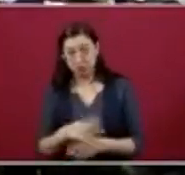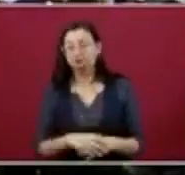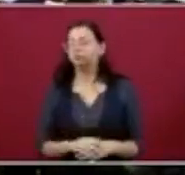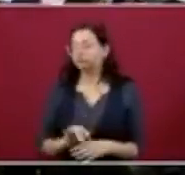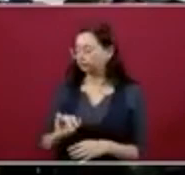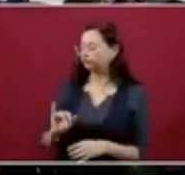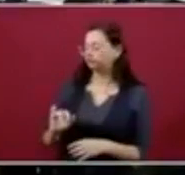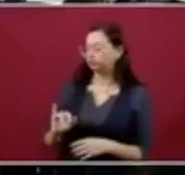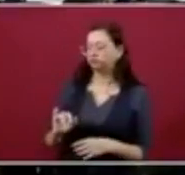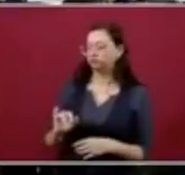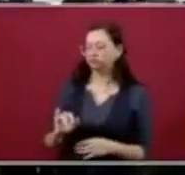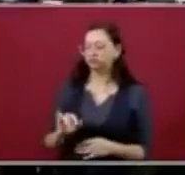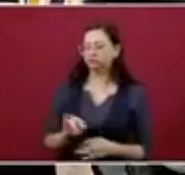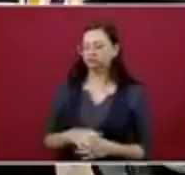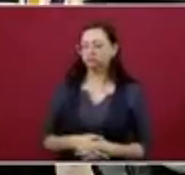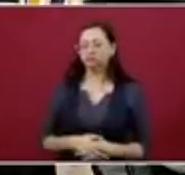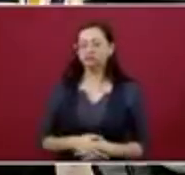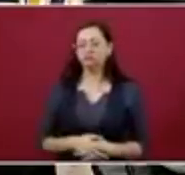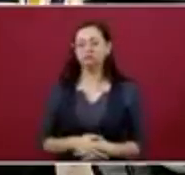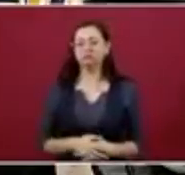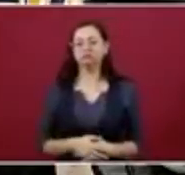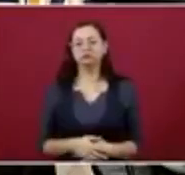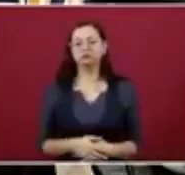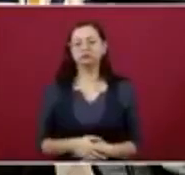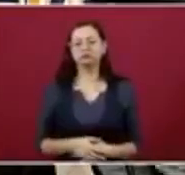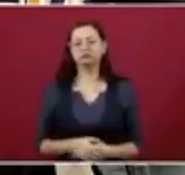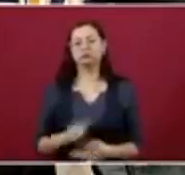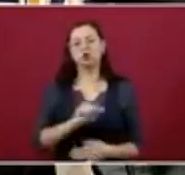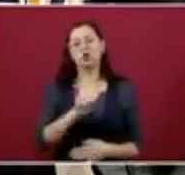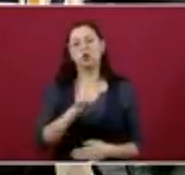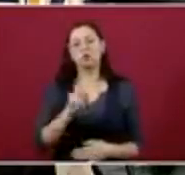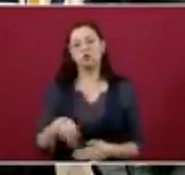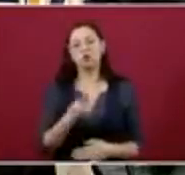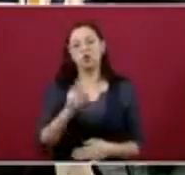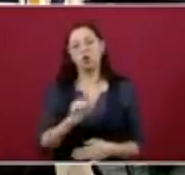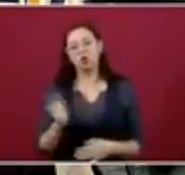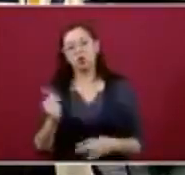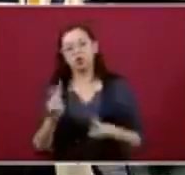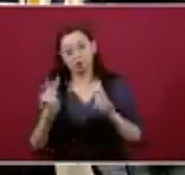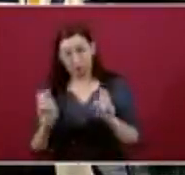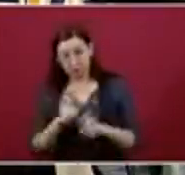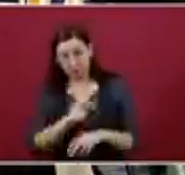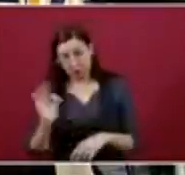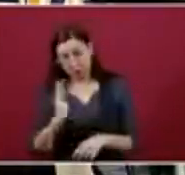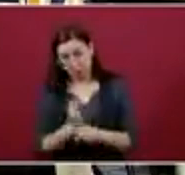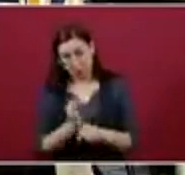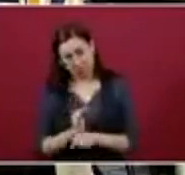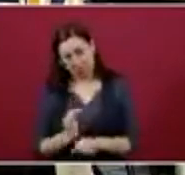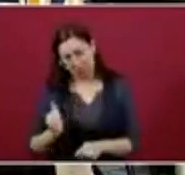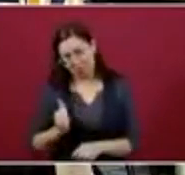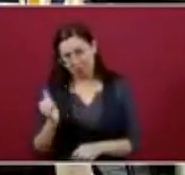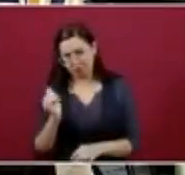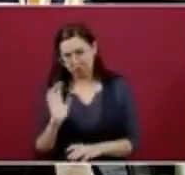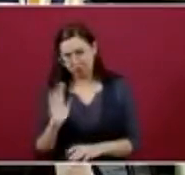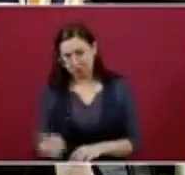Sí. Bueno, yo le tengo una pregunta que es de otro tema, si me permite, sí, de una vez la solventamos.